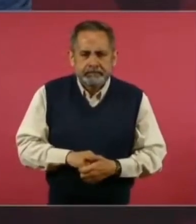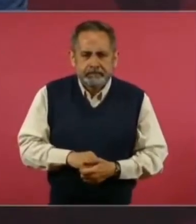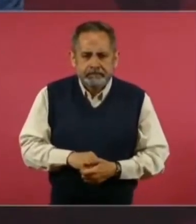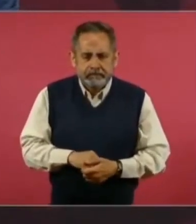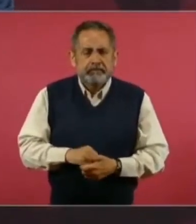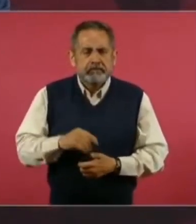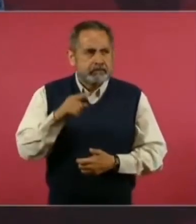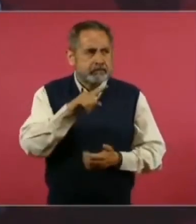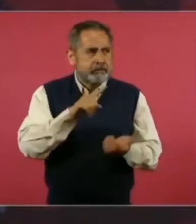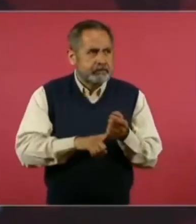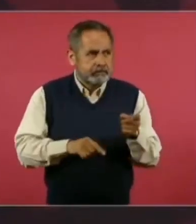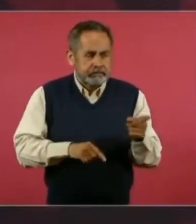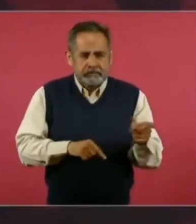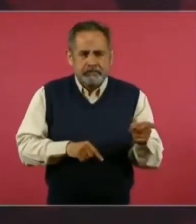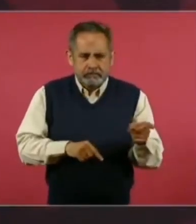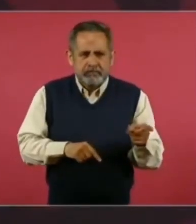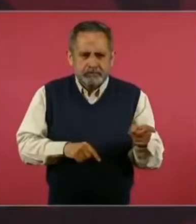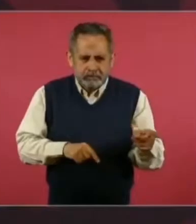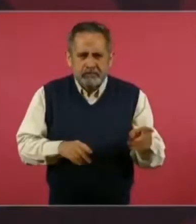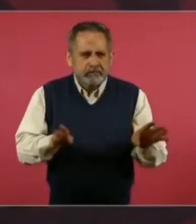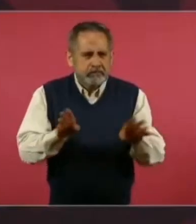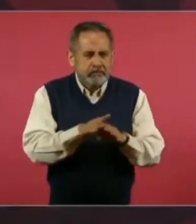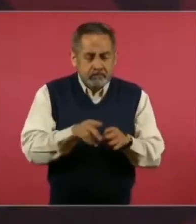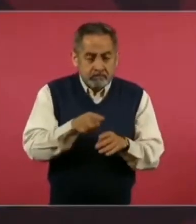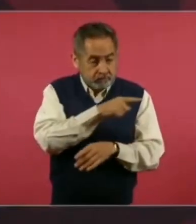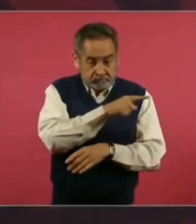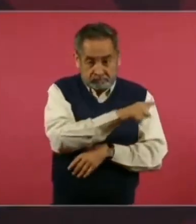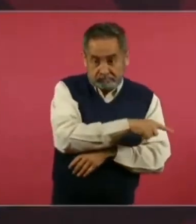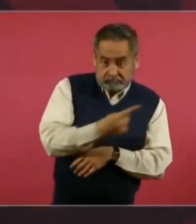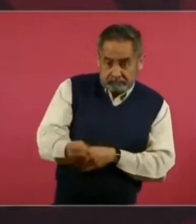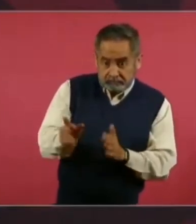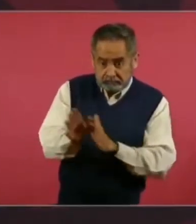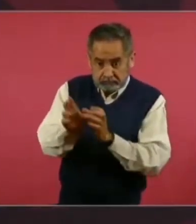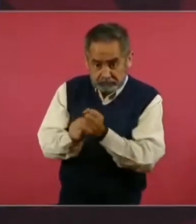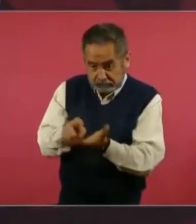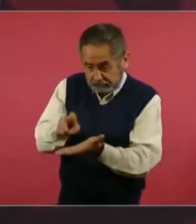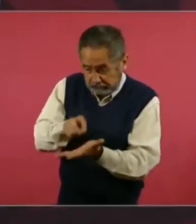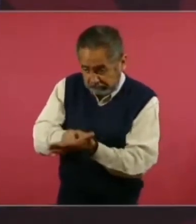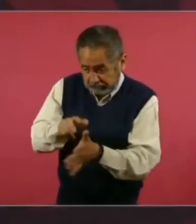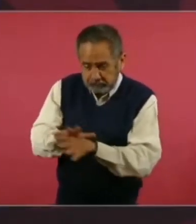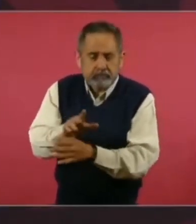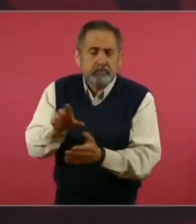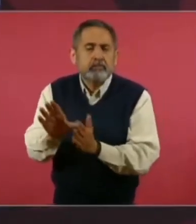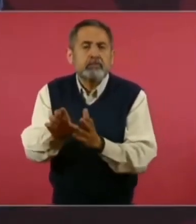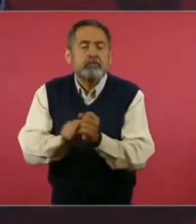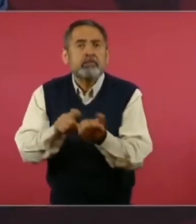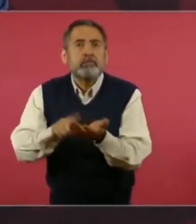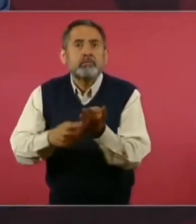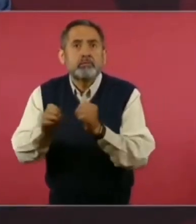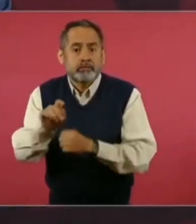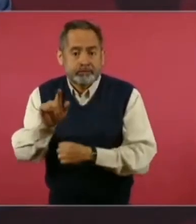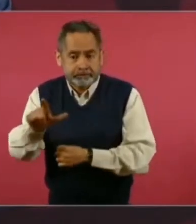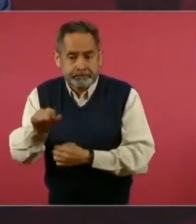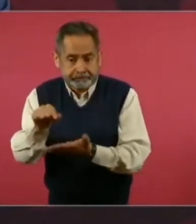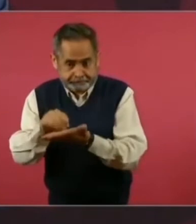fue llevar a cabo reformas a la Constitución del 17, que tenía